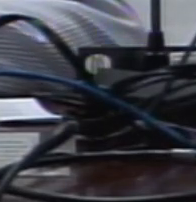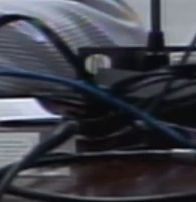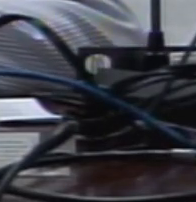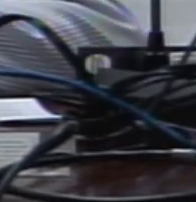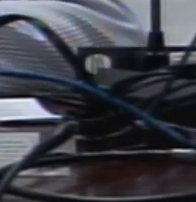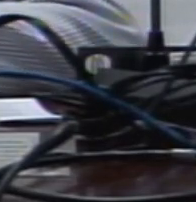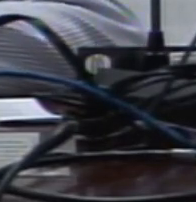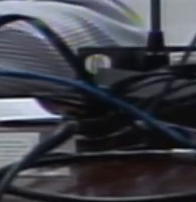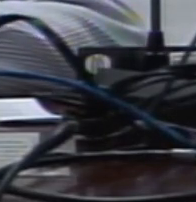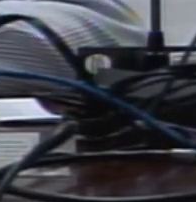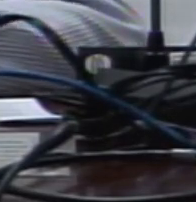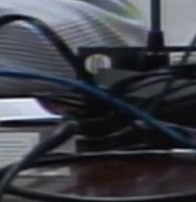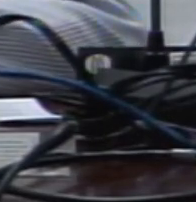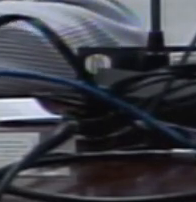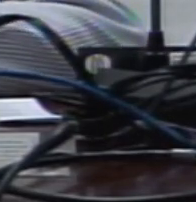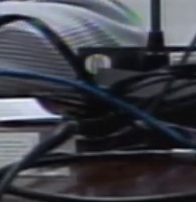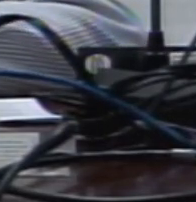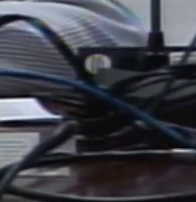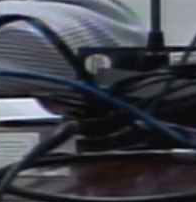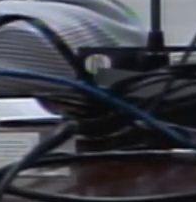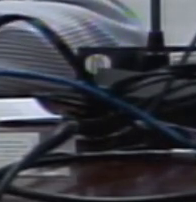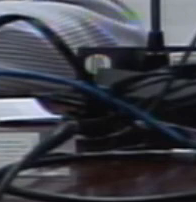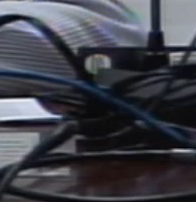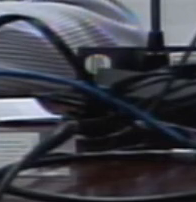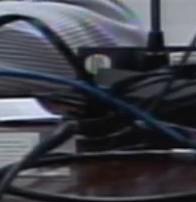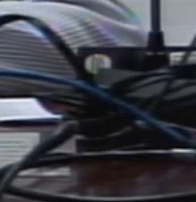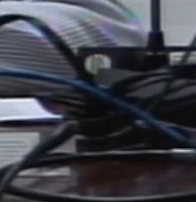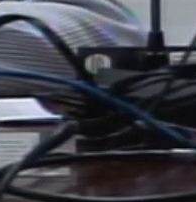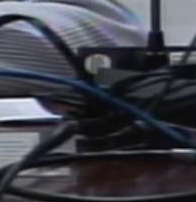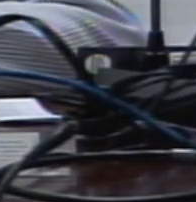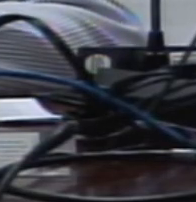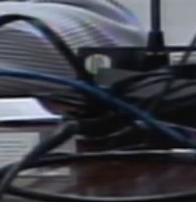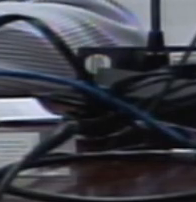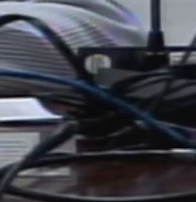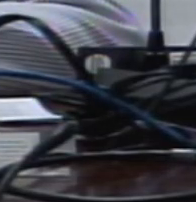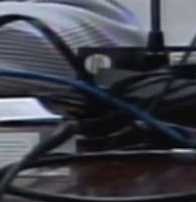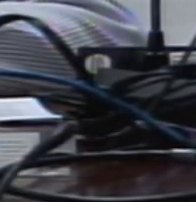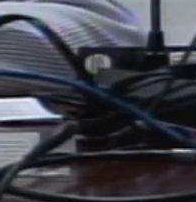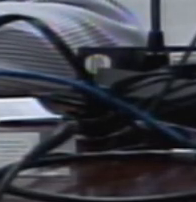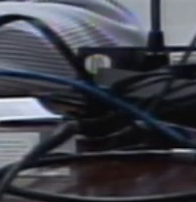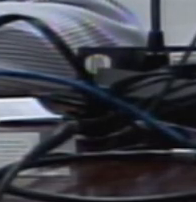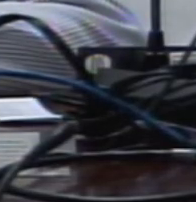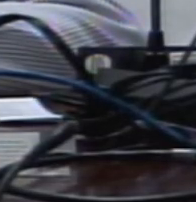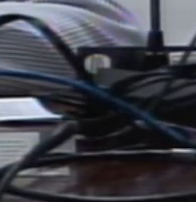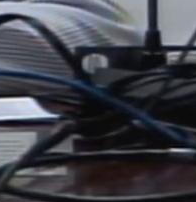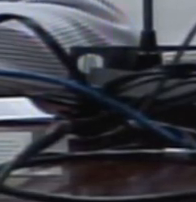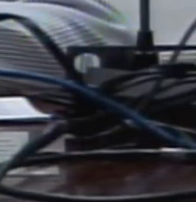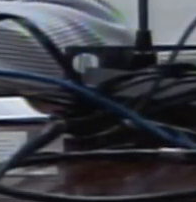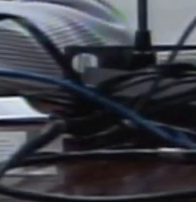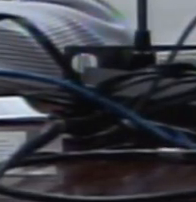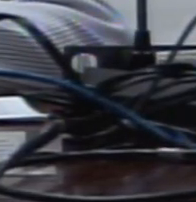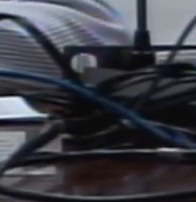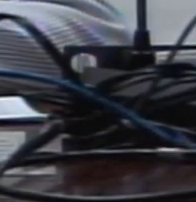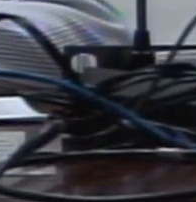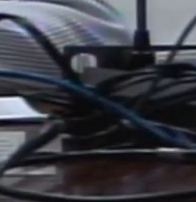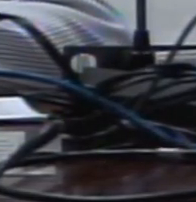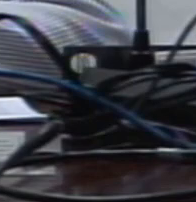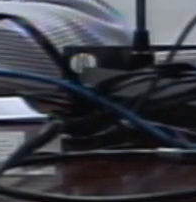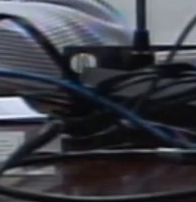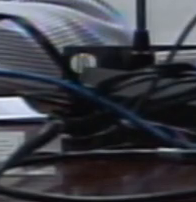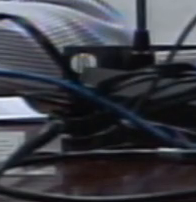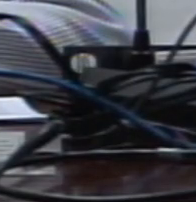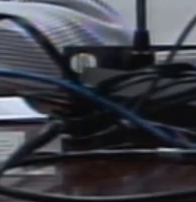exista el marco prudencial. Lo digo con mucho respeto. Existe el tiempo prudencial en el marco del presupuesto para poder entrar en vigencia una